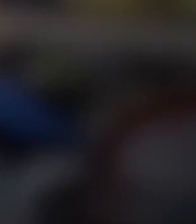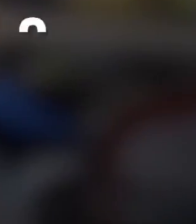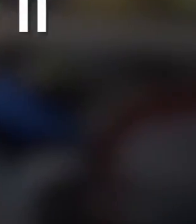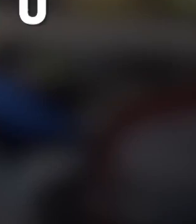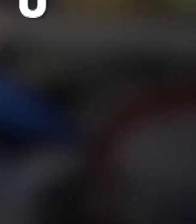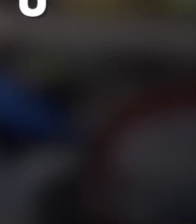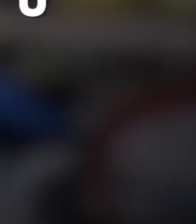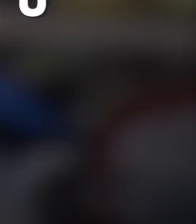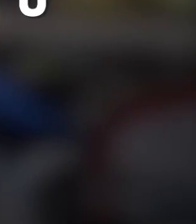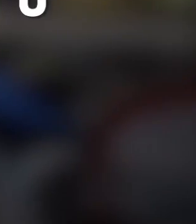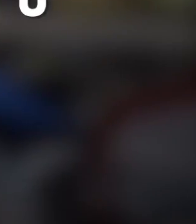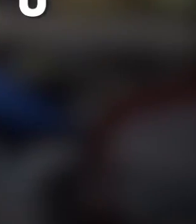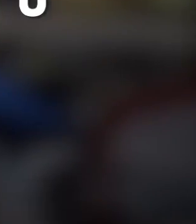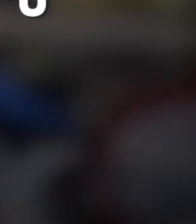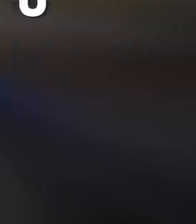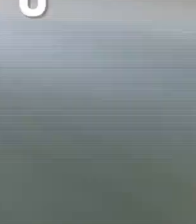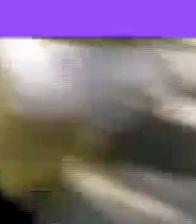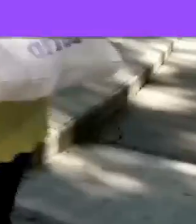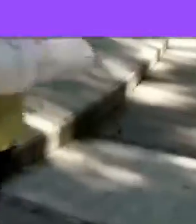Busca el confort en tu entorno.